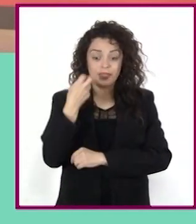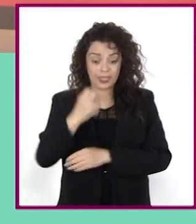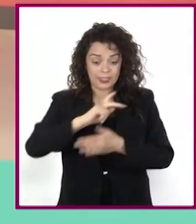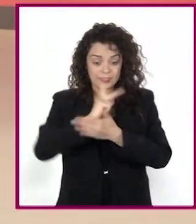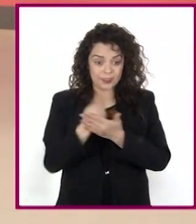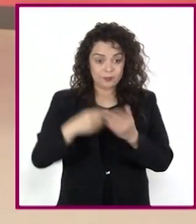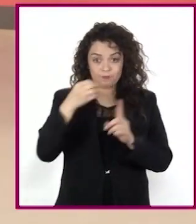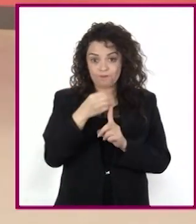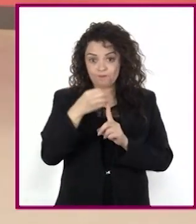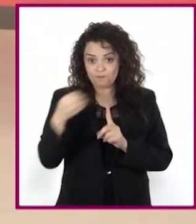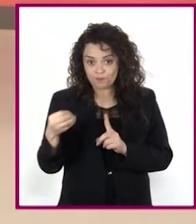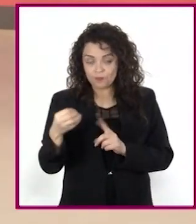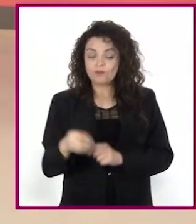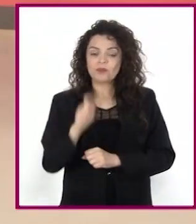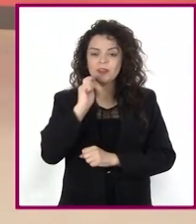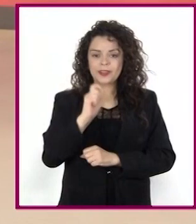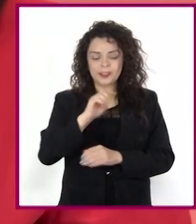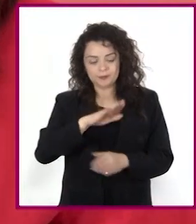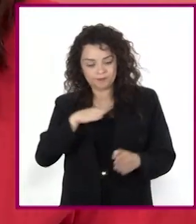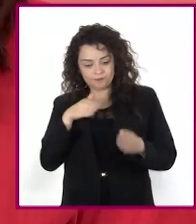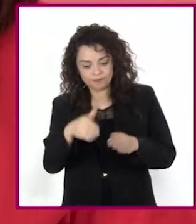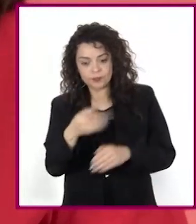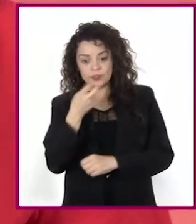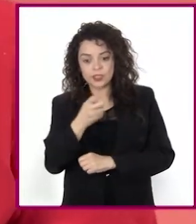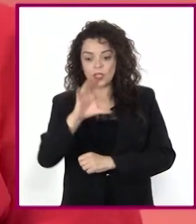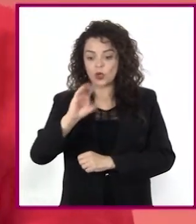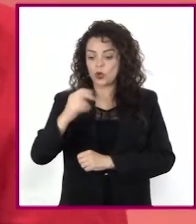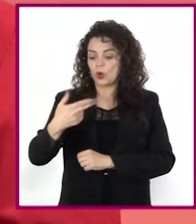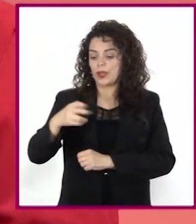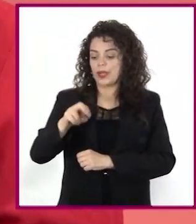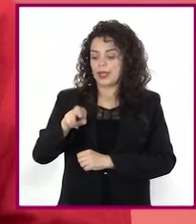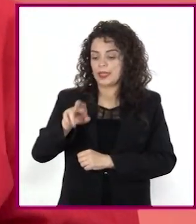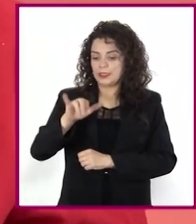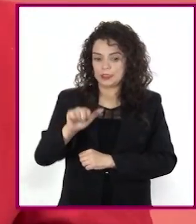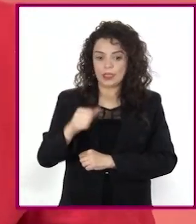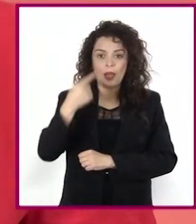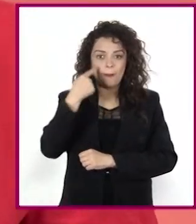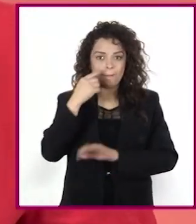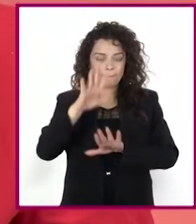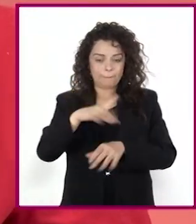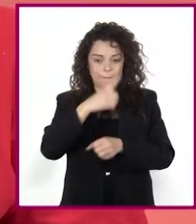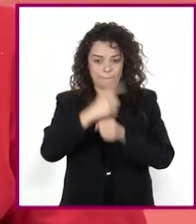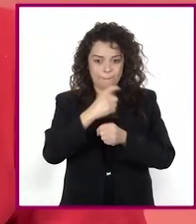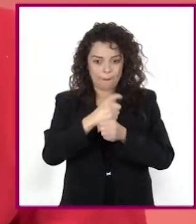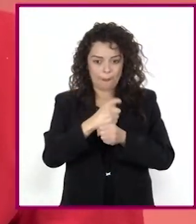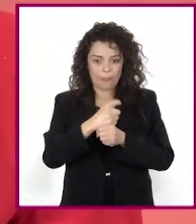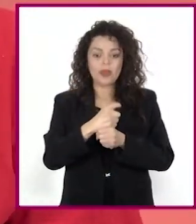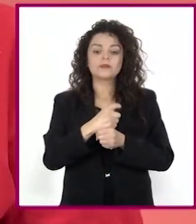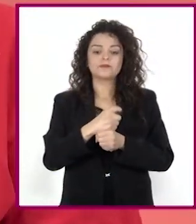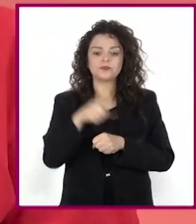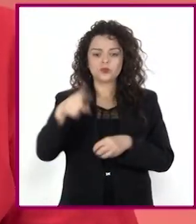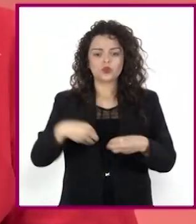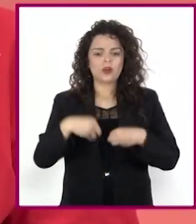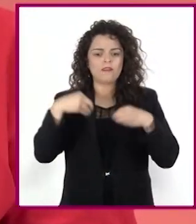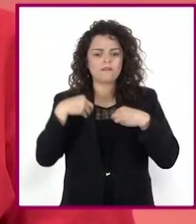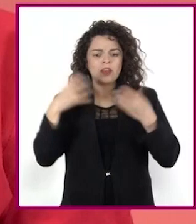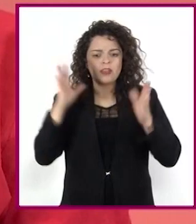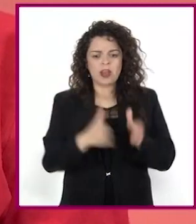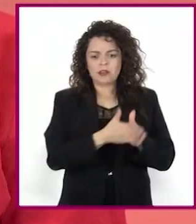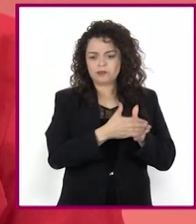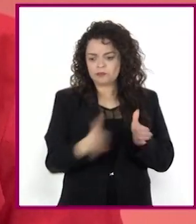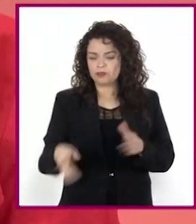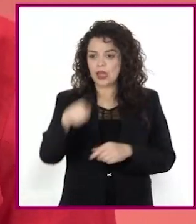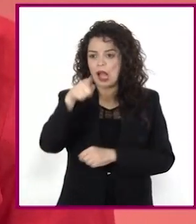sesión de hoy nos centraremos en ella. Vamos por partes. Probablemente alguna vez a lo largo de sus vidas se han encontrado